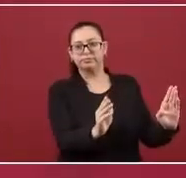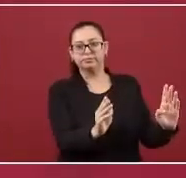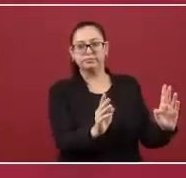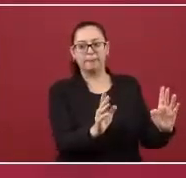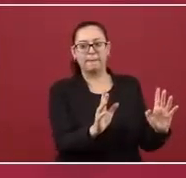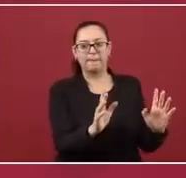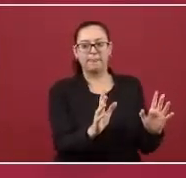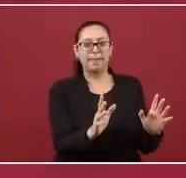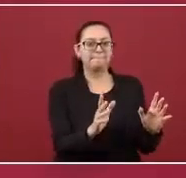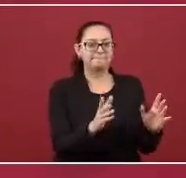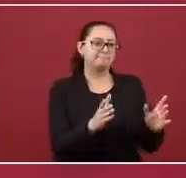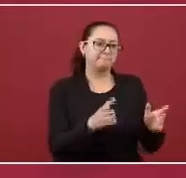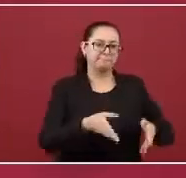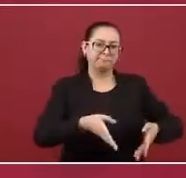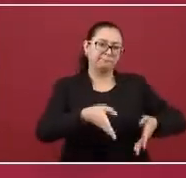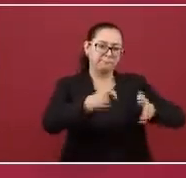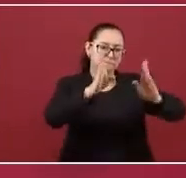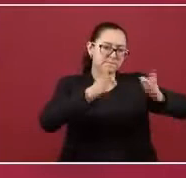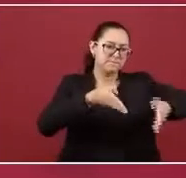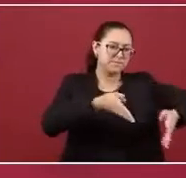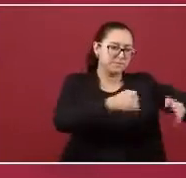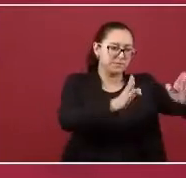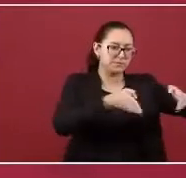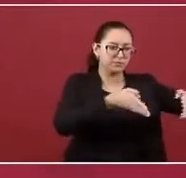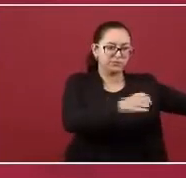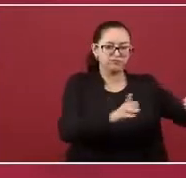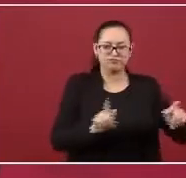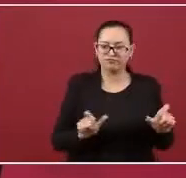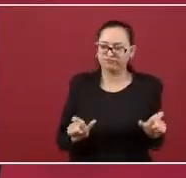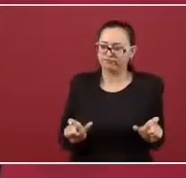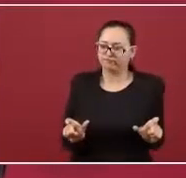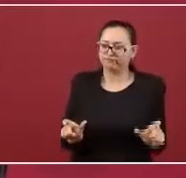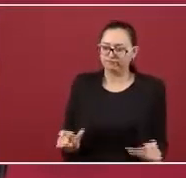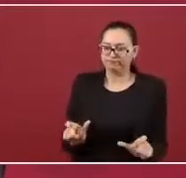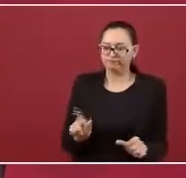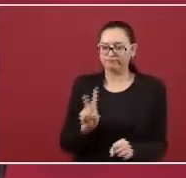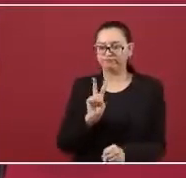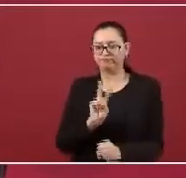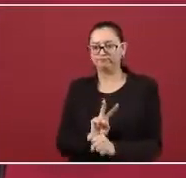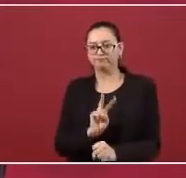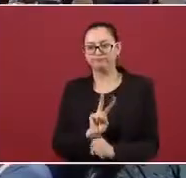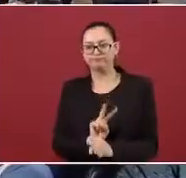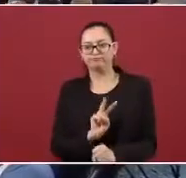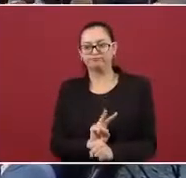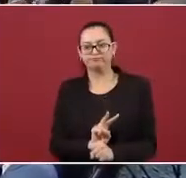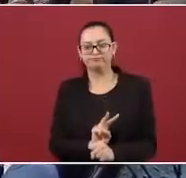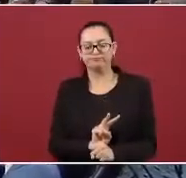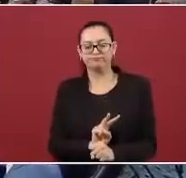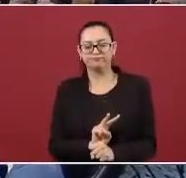a unas galeras que estaban vigiladas por